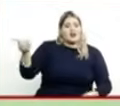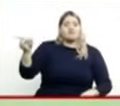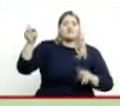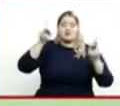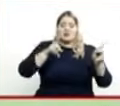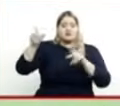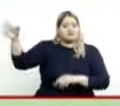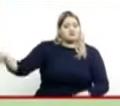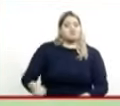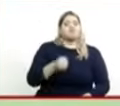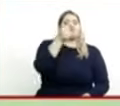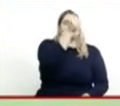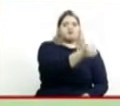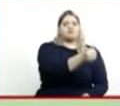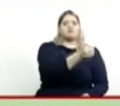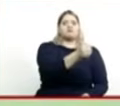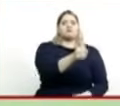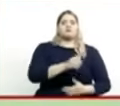delincuentes.